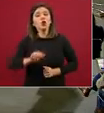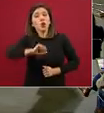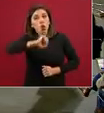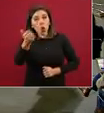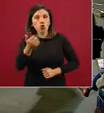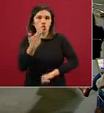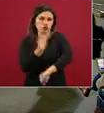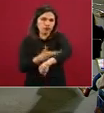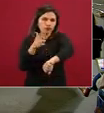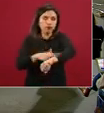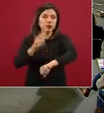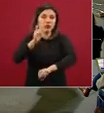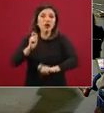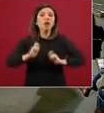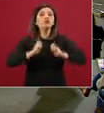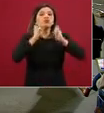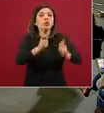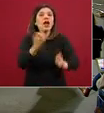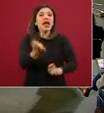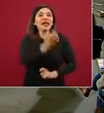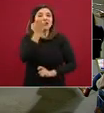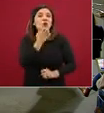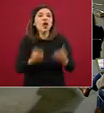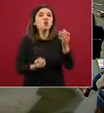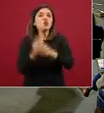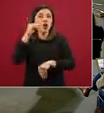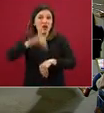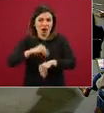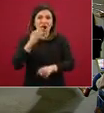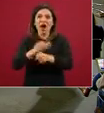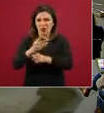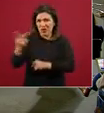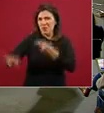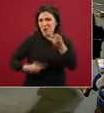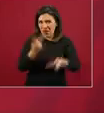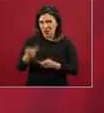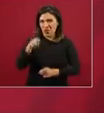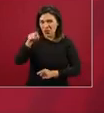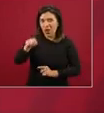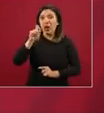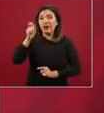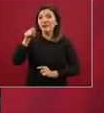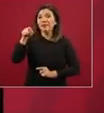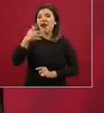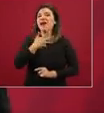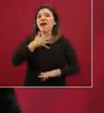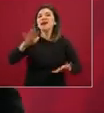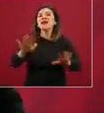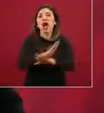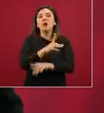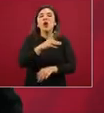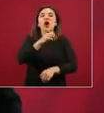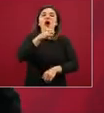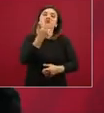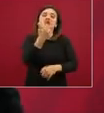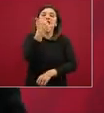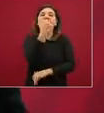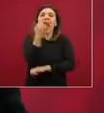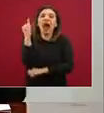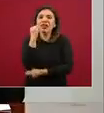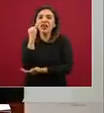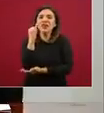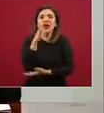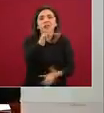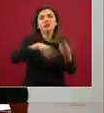otro proceso que es el de asignación, que es justamente por el que están preguntando, que es ahí donde hay cambio de nivel. Ahí donde